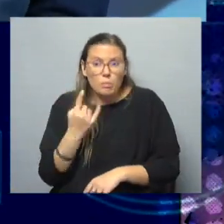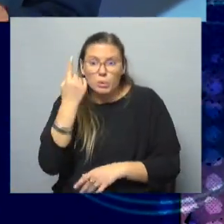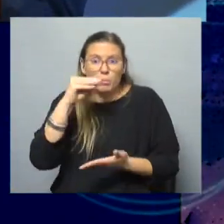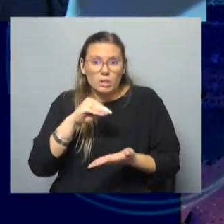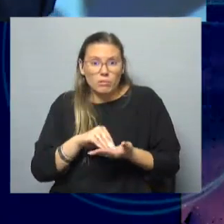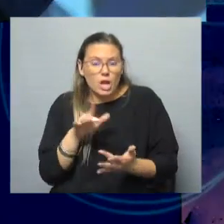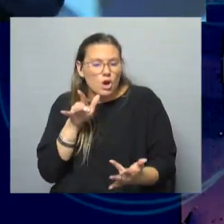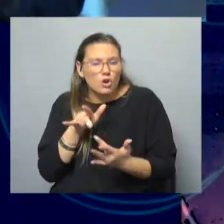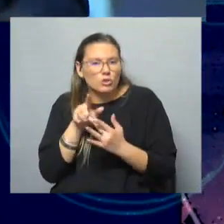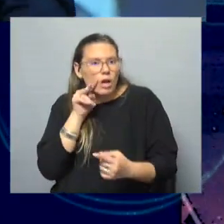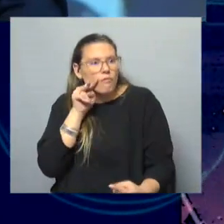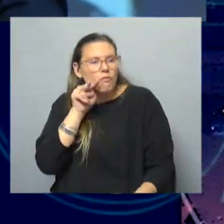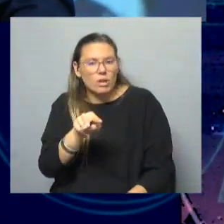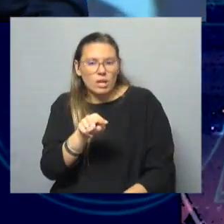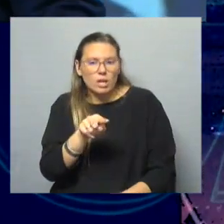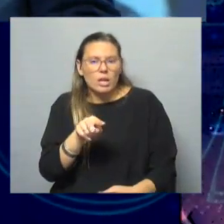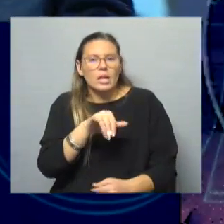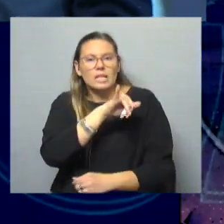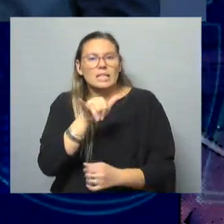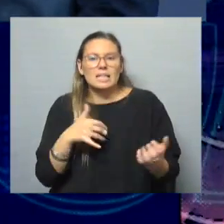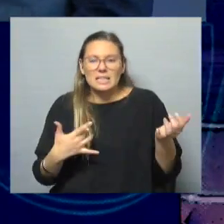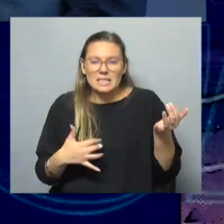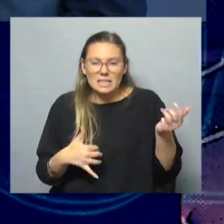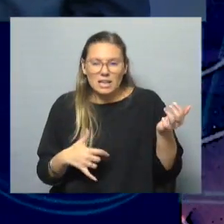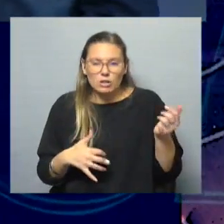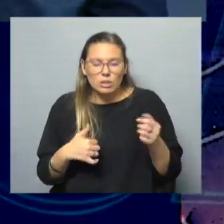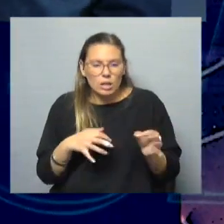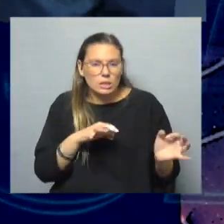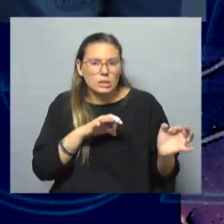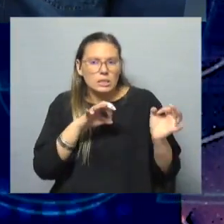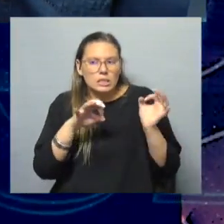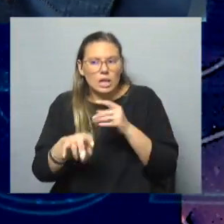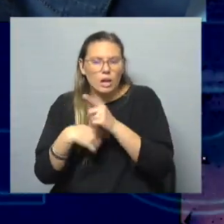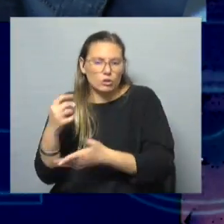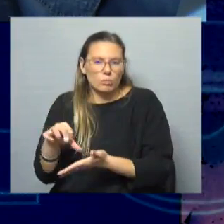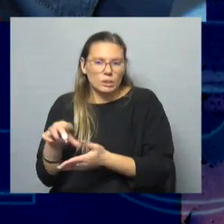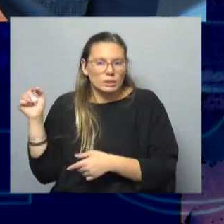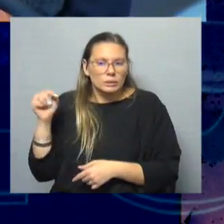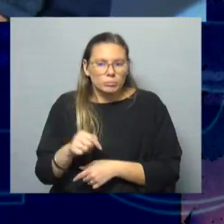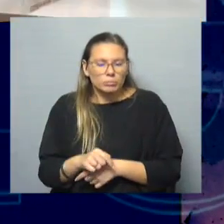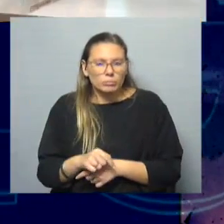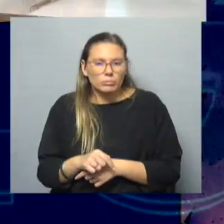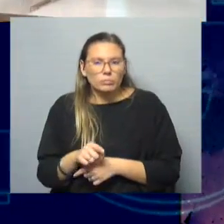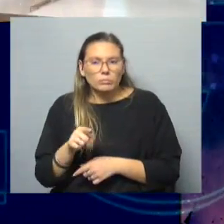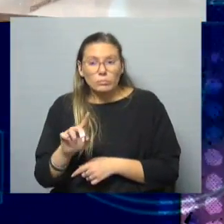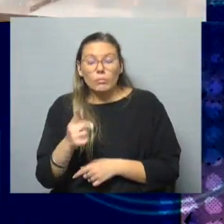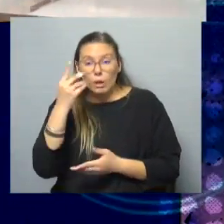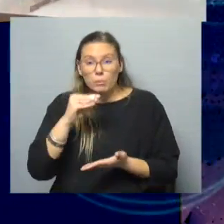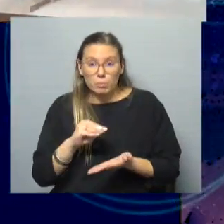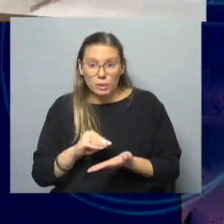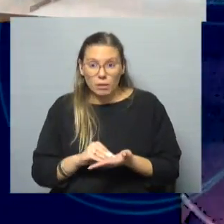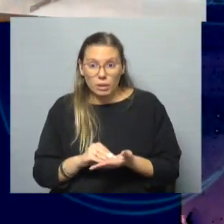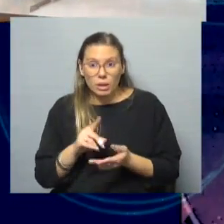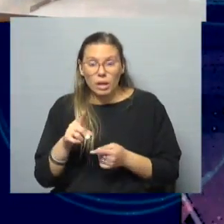tiene un contacto visual con Zita Rosa es cuando llega del exilio, ¿no? Y eso ya marca. Esa es la primera vez, claro. Ahí es